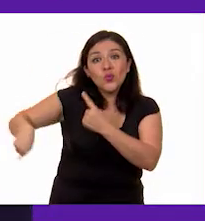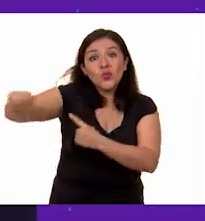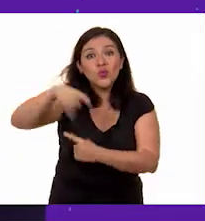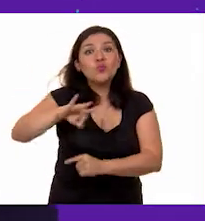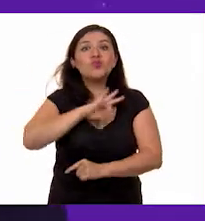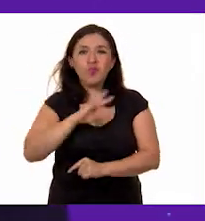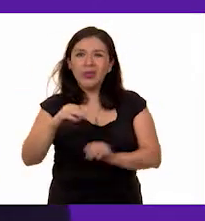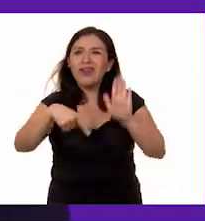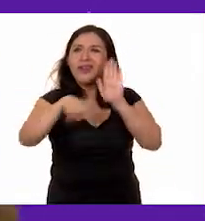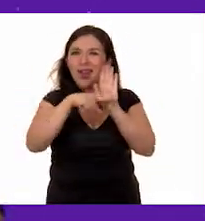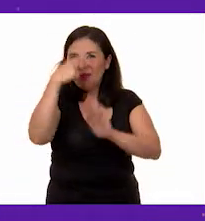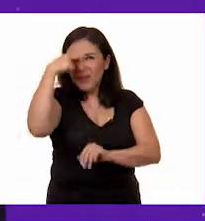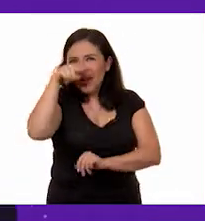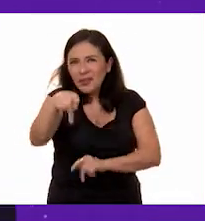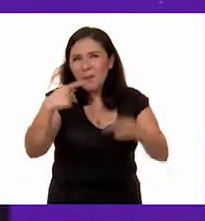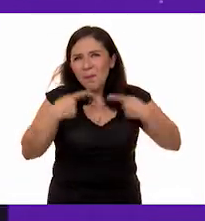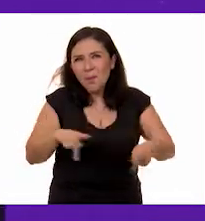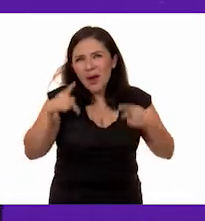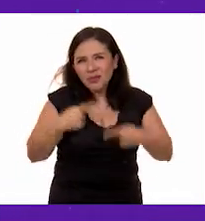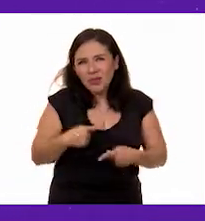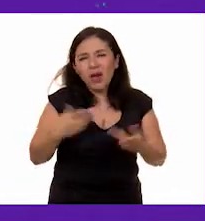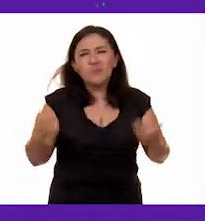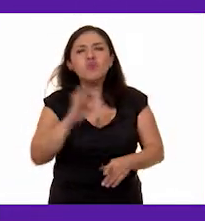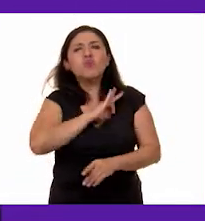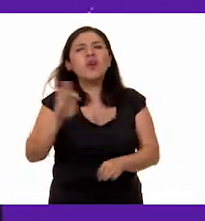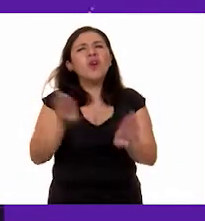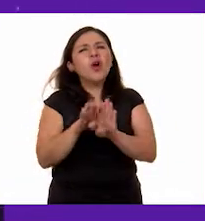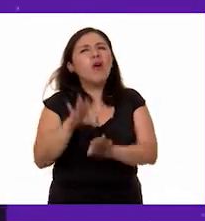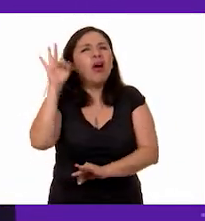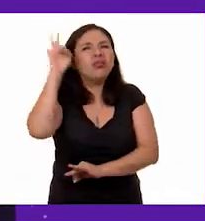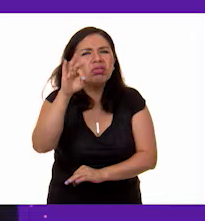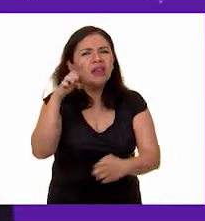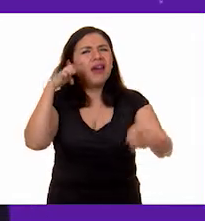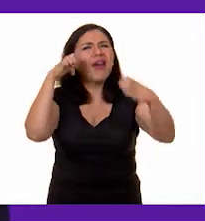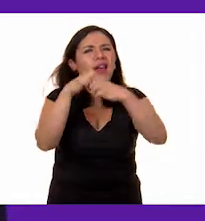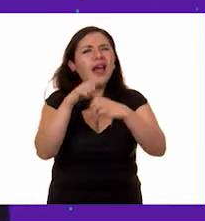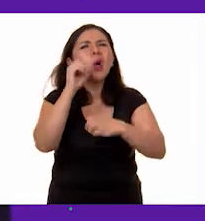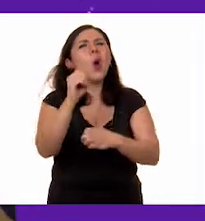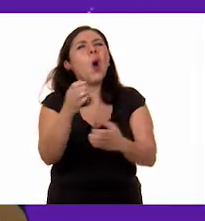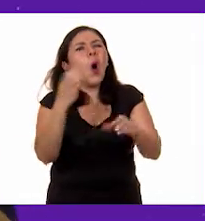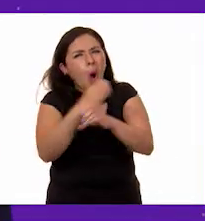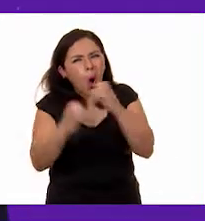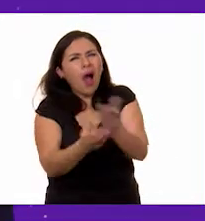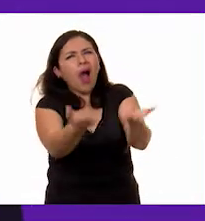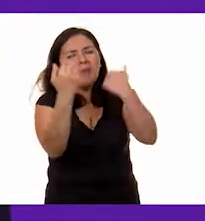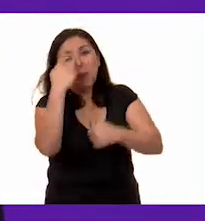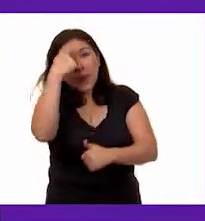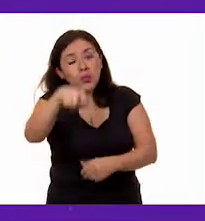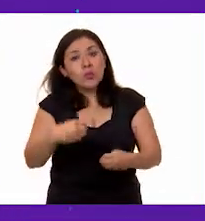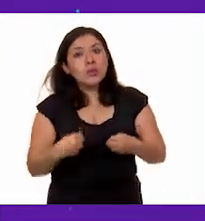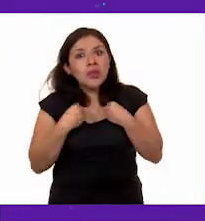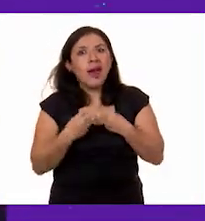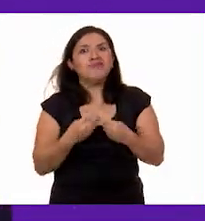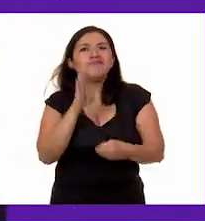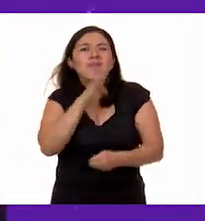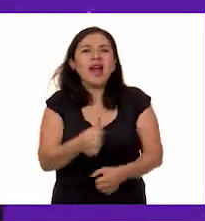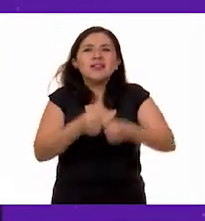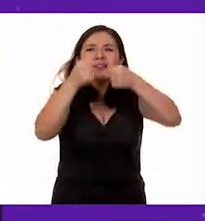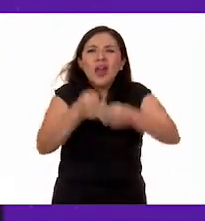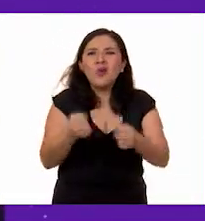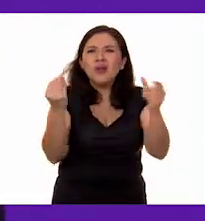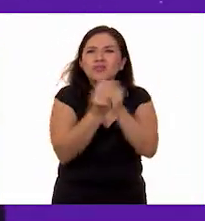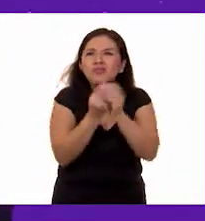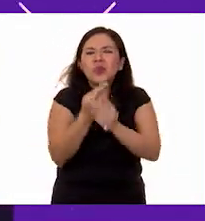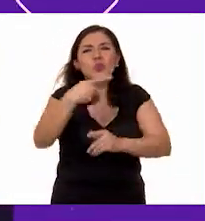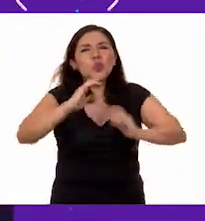ser nocivos para ti, ya que desinforman o piden que hagan cosas que ponen en peligro tu privacidad, tu intimidad,